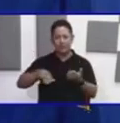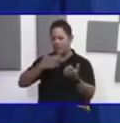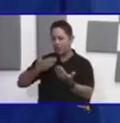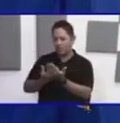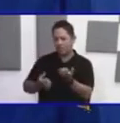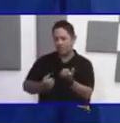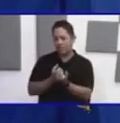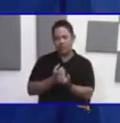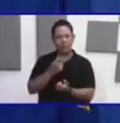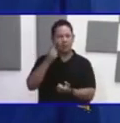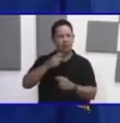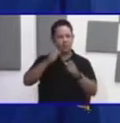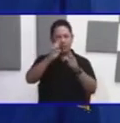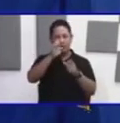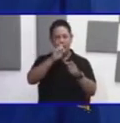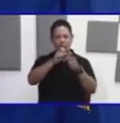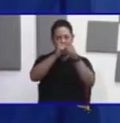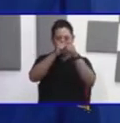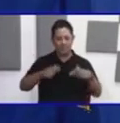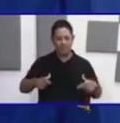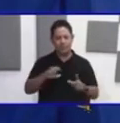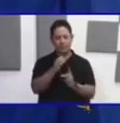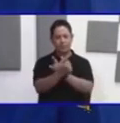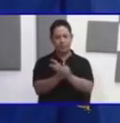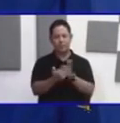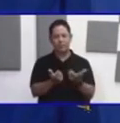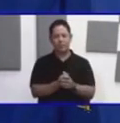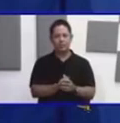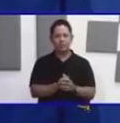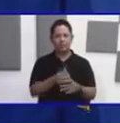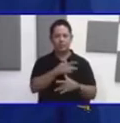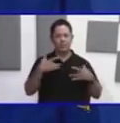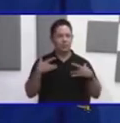de salud para poder adelantar la población. Hold the microphone.